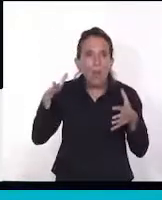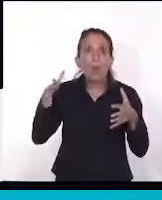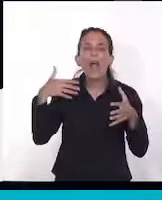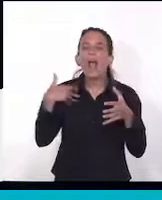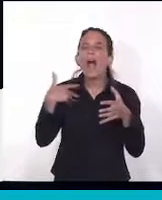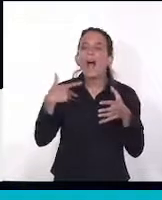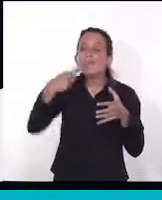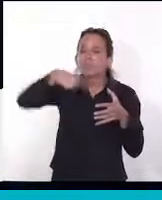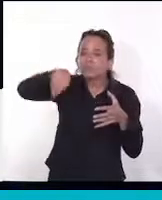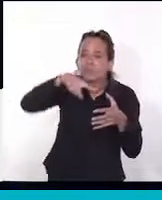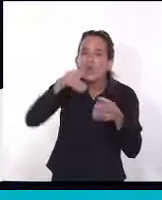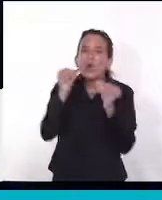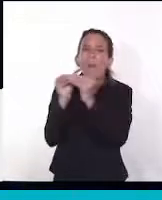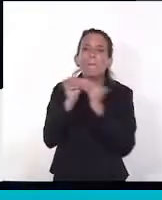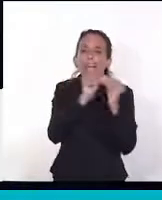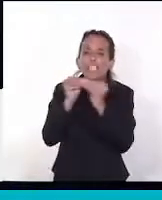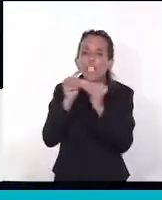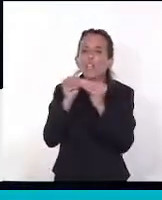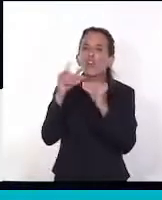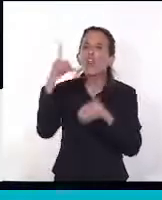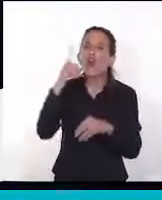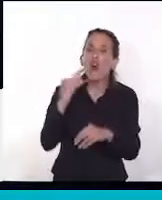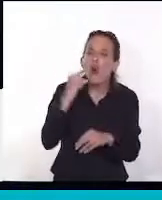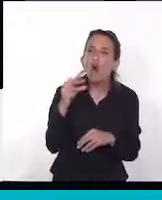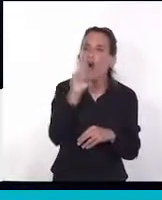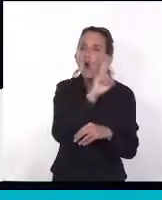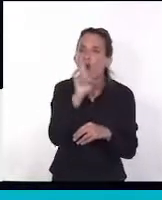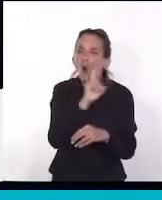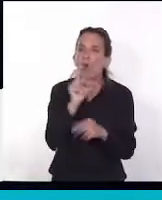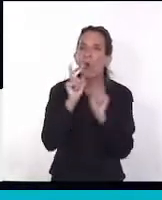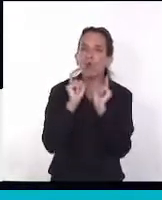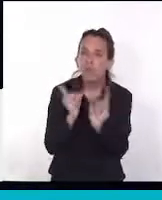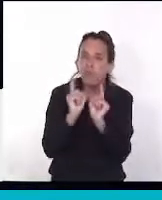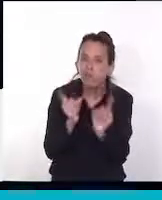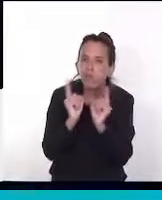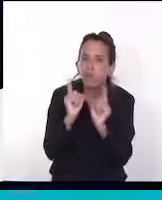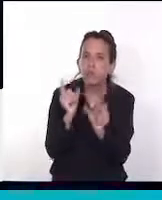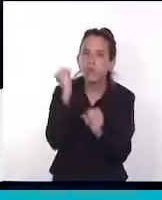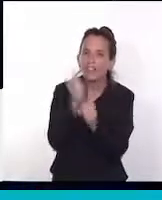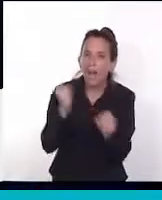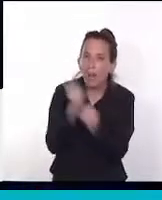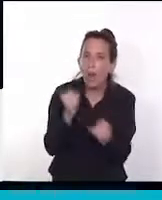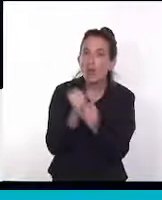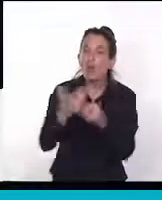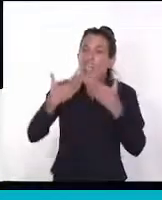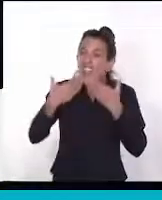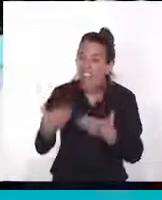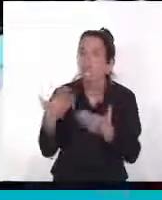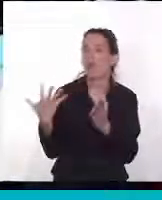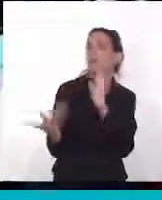tanto han luchado y han trabajado por esas empresas recuperadas. Muchas gracias, señor presidente.